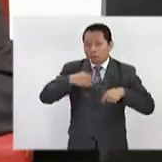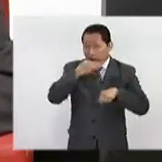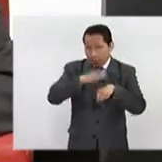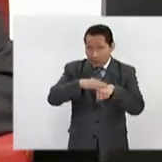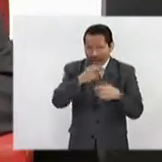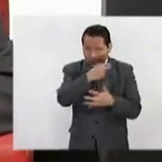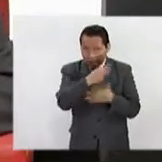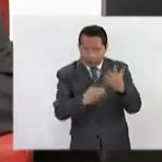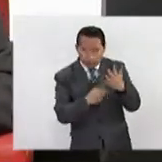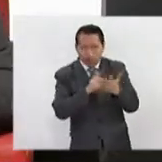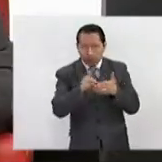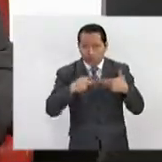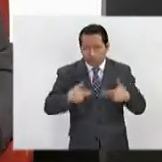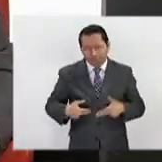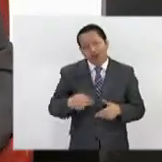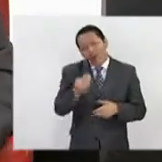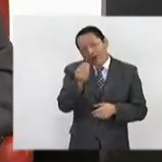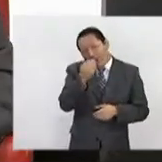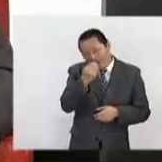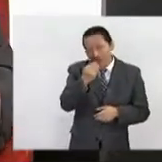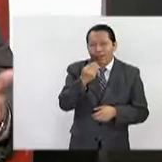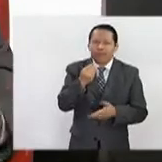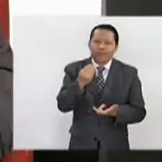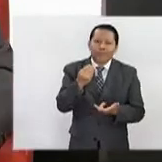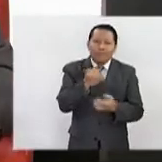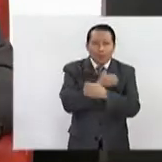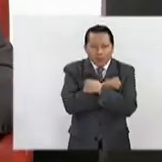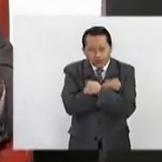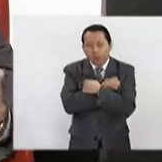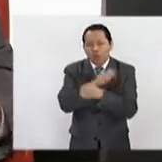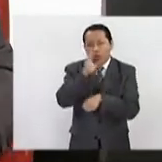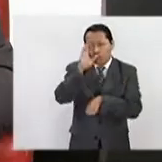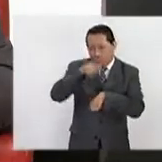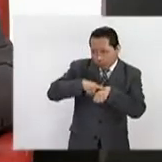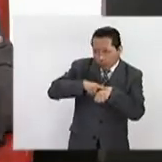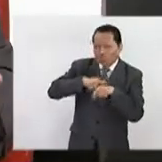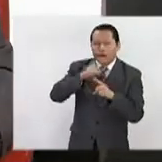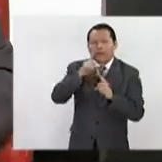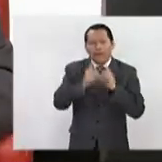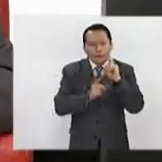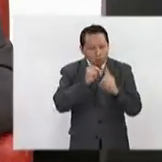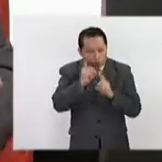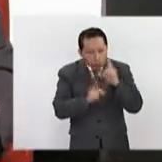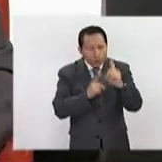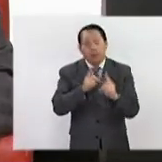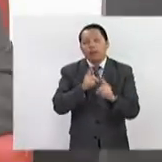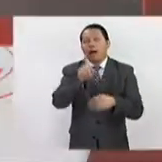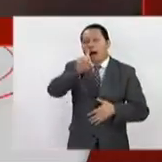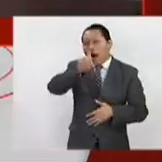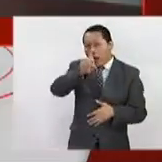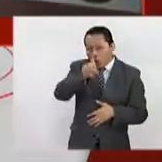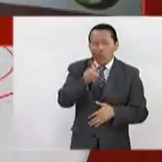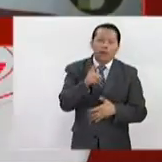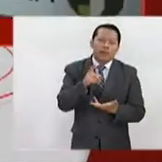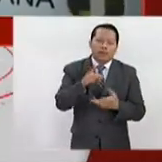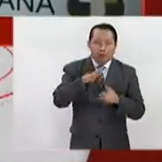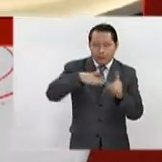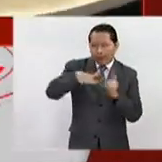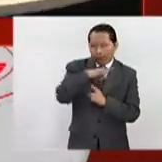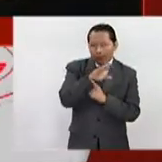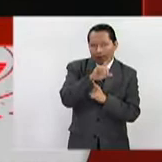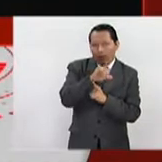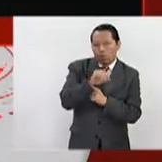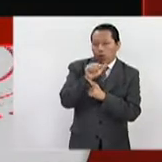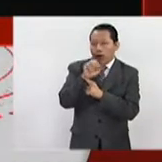derechos humanos: alimentación, educación, cultura, deporte, el derecho al agua, al medio ambiente. Una